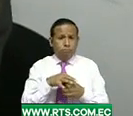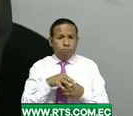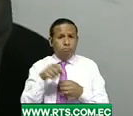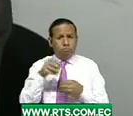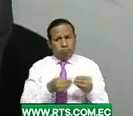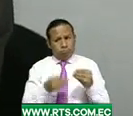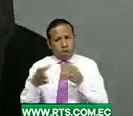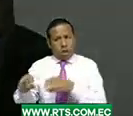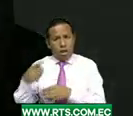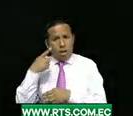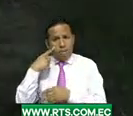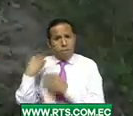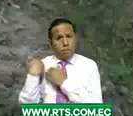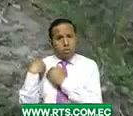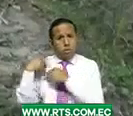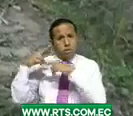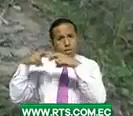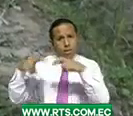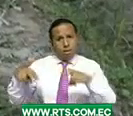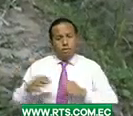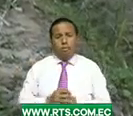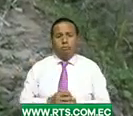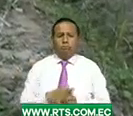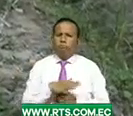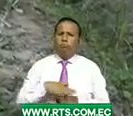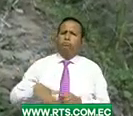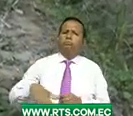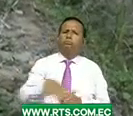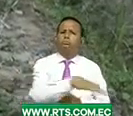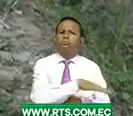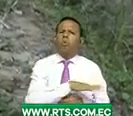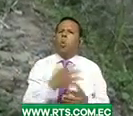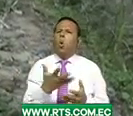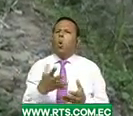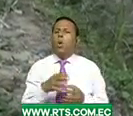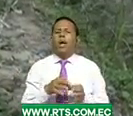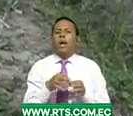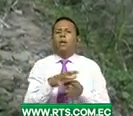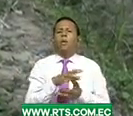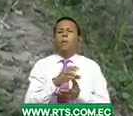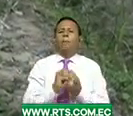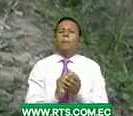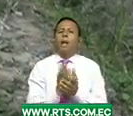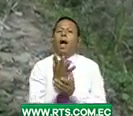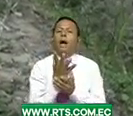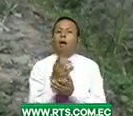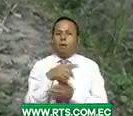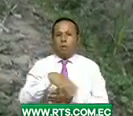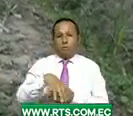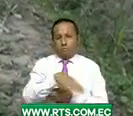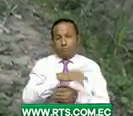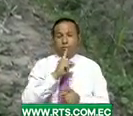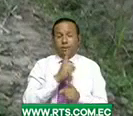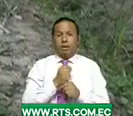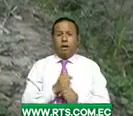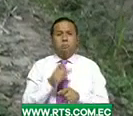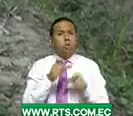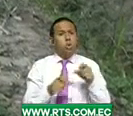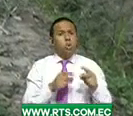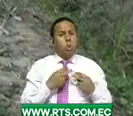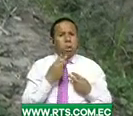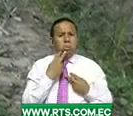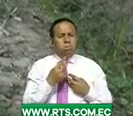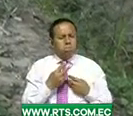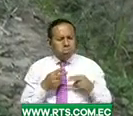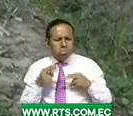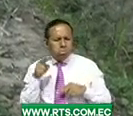análisis correspondiente. En esta localidad perteneciente al Cantón Milagro, en la provincia del Guayas, sus habitantes aseguran no haber